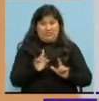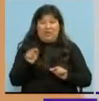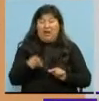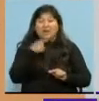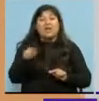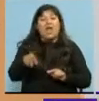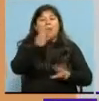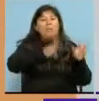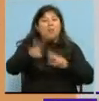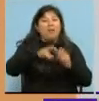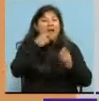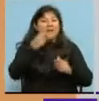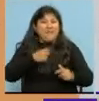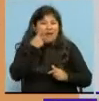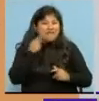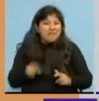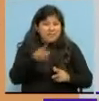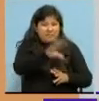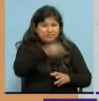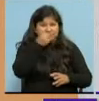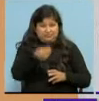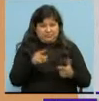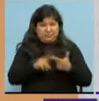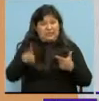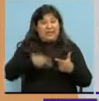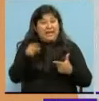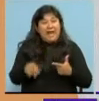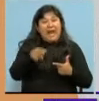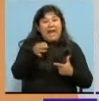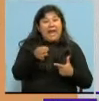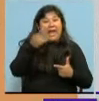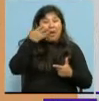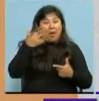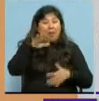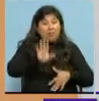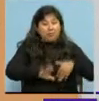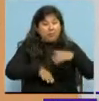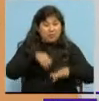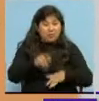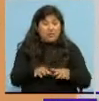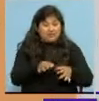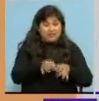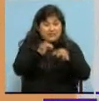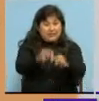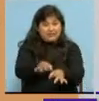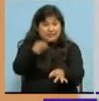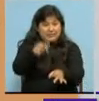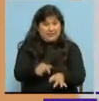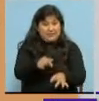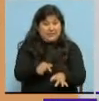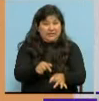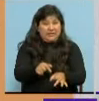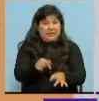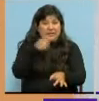entonces tratar de atacar el problema del puma con cebo tóxico es como disparar a una multitud sin apuntar y